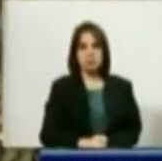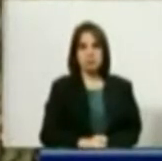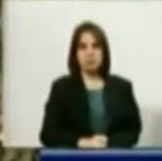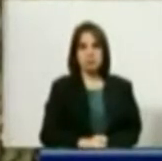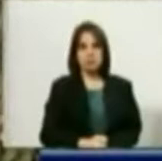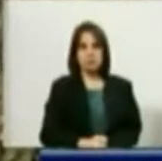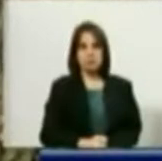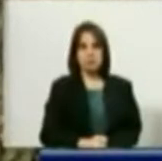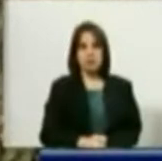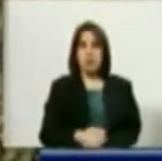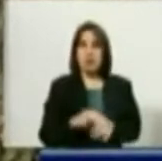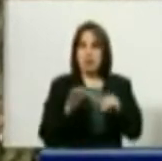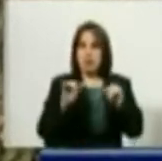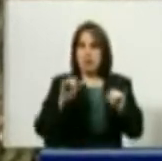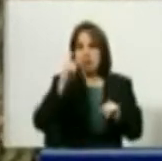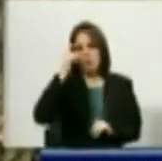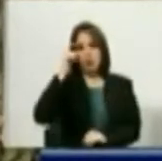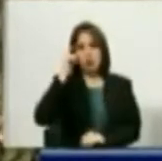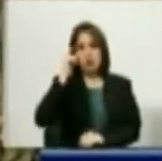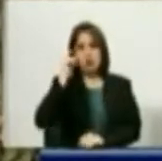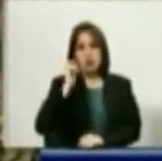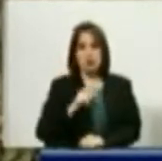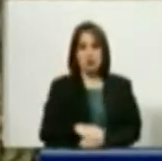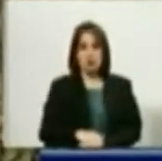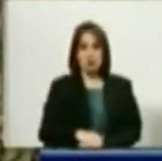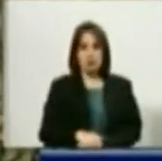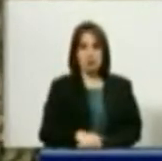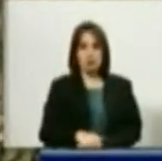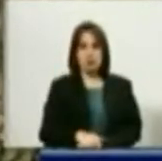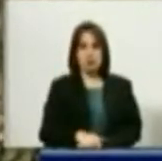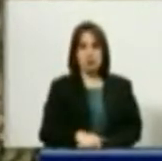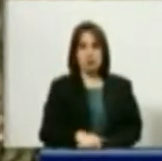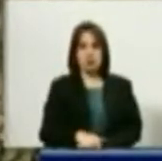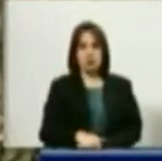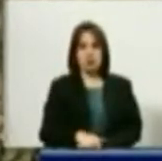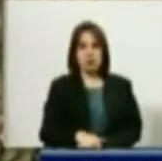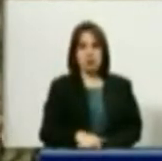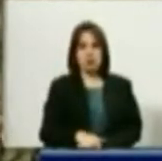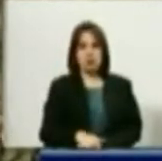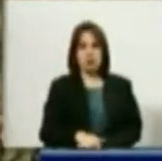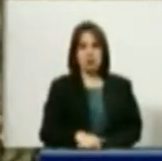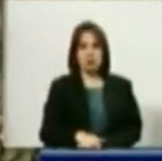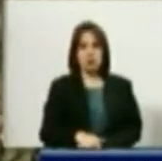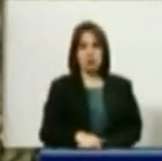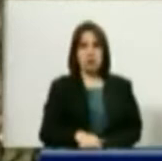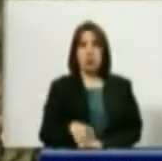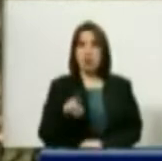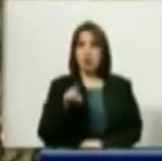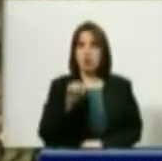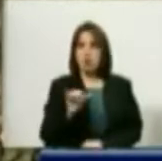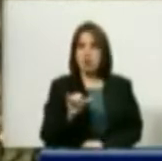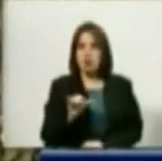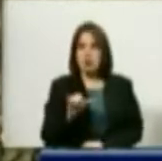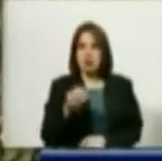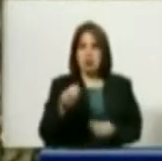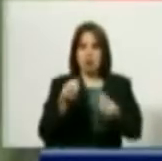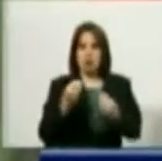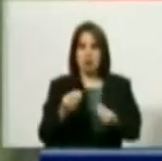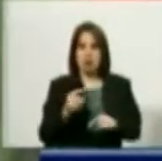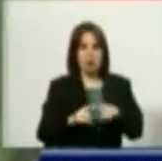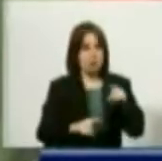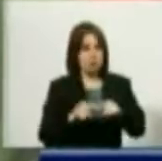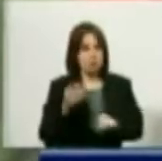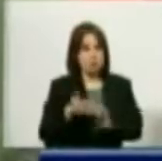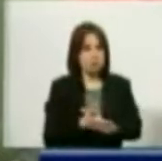en esos días de su examen recuerda negro que se fue para Cuba salimos salió de aquí de Vargas